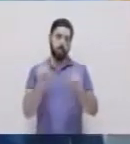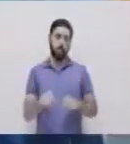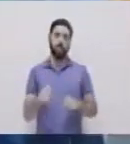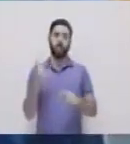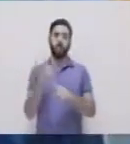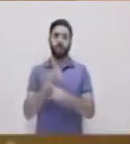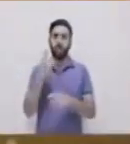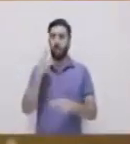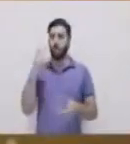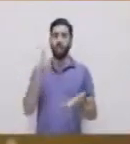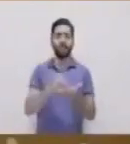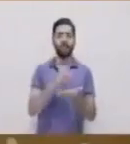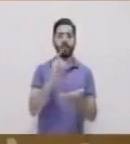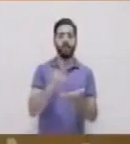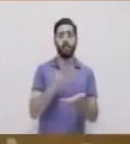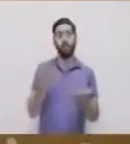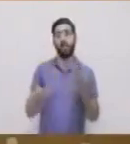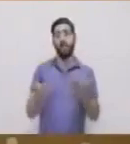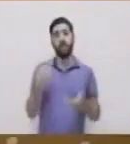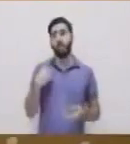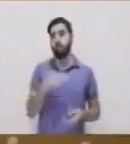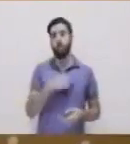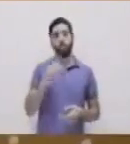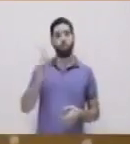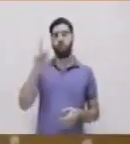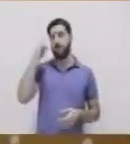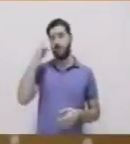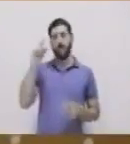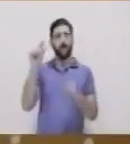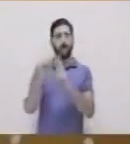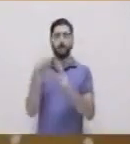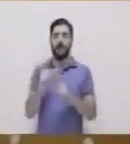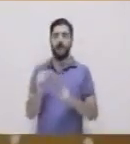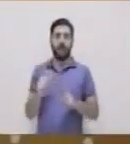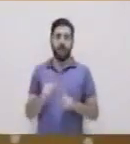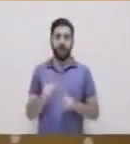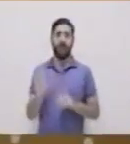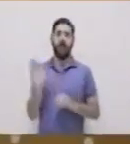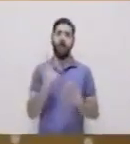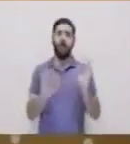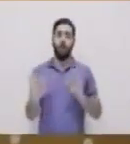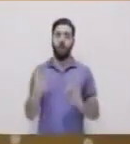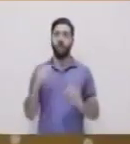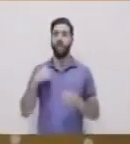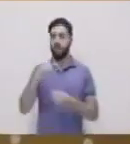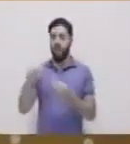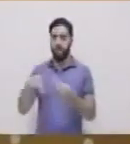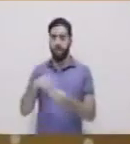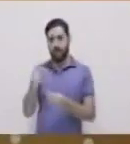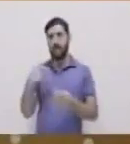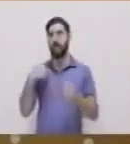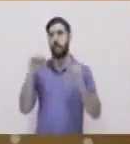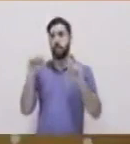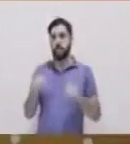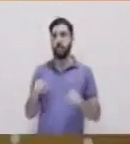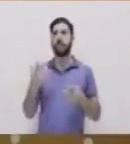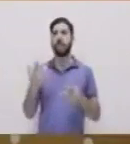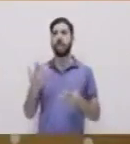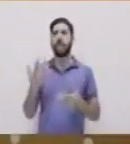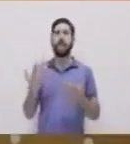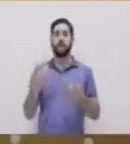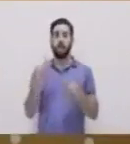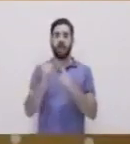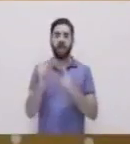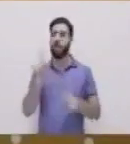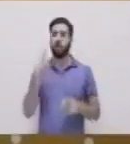para aprender palabras que tal vez no sabemos el significado, o también pasa eso bastante con nuestros familiares que son un poco más grandes, ¿verdad?